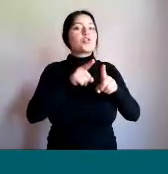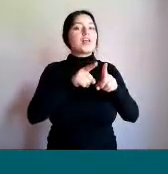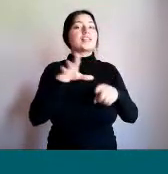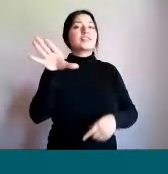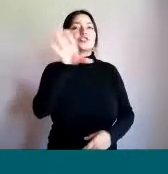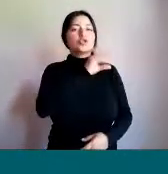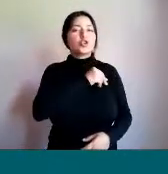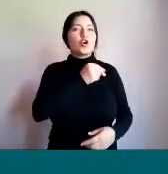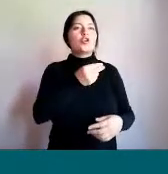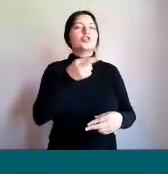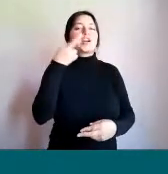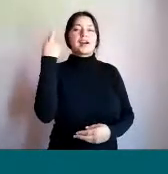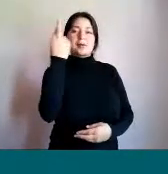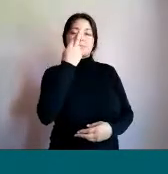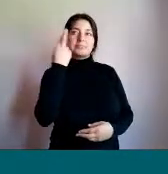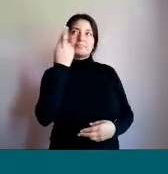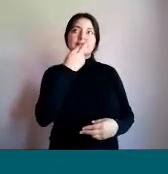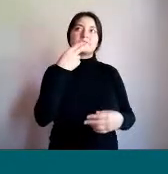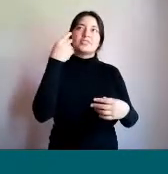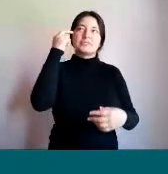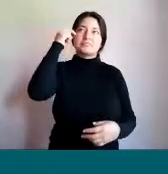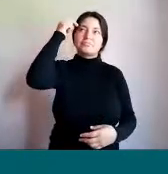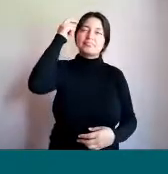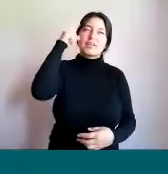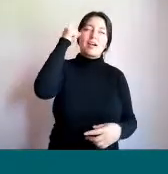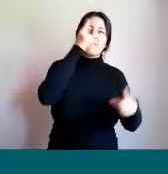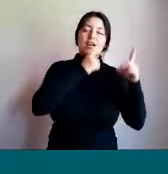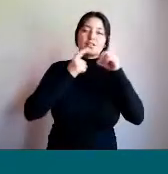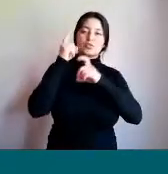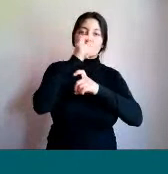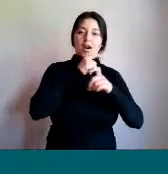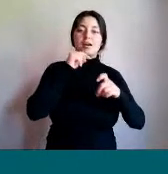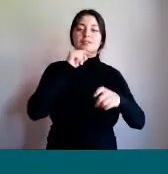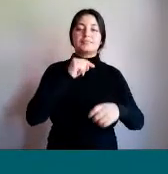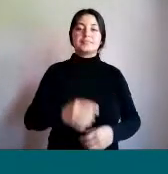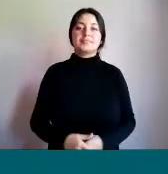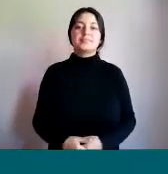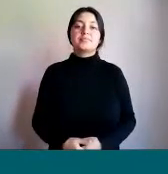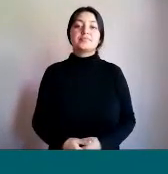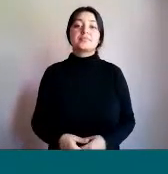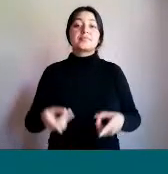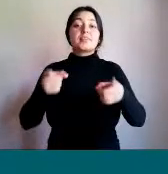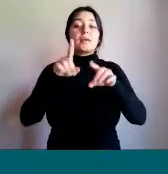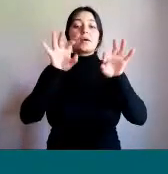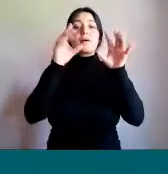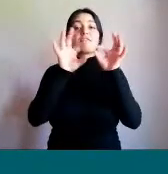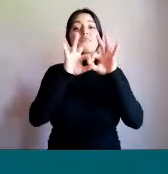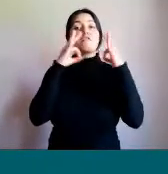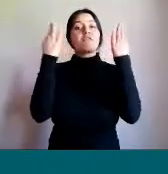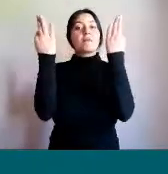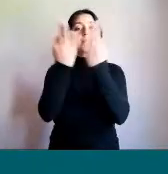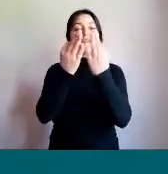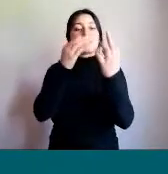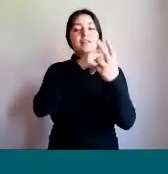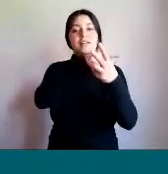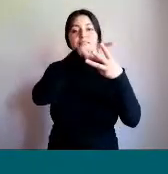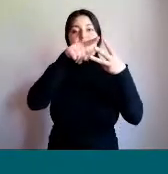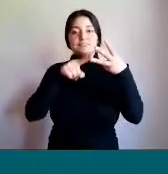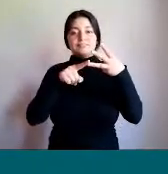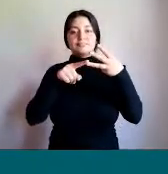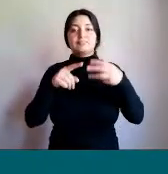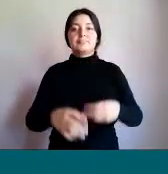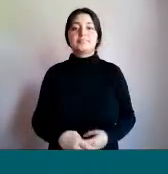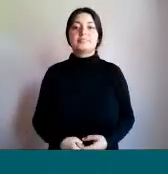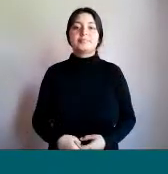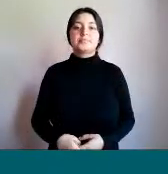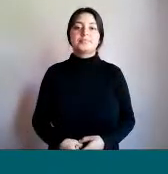nuestras familias nos va a ayudar a entender mucho mejor lo que están haciendo y con ello acompañarnos muchísimo mejor en todos estos procesos de